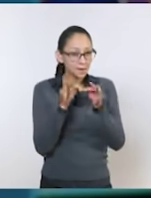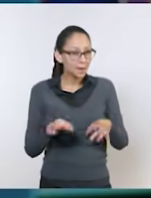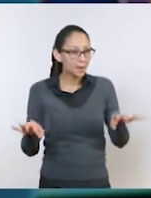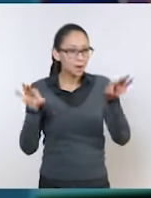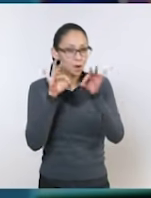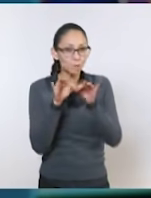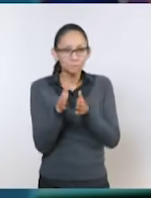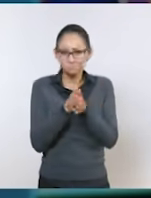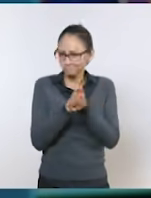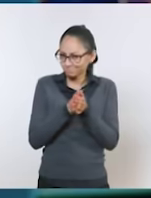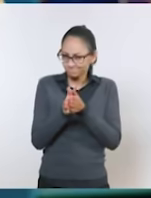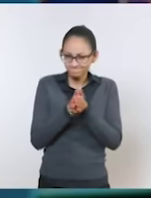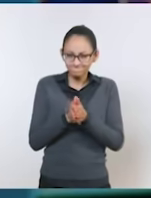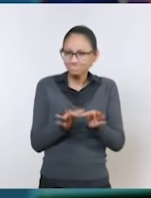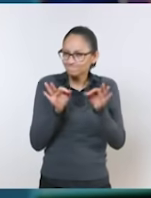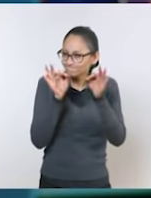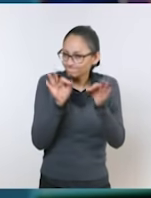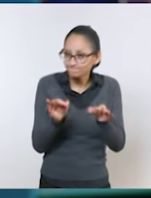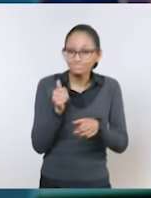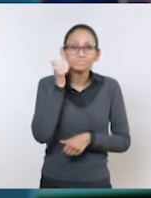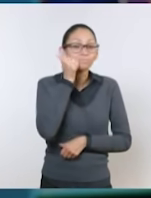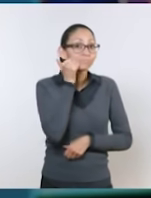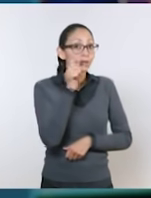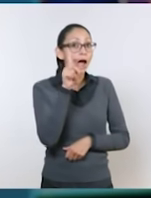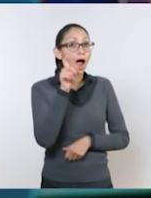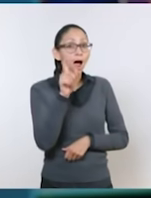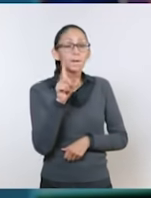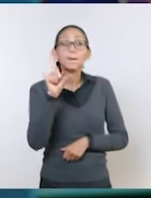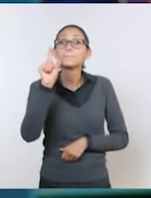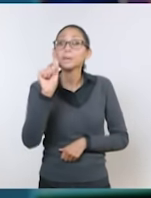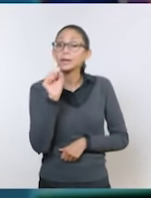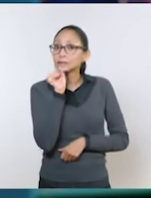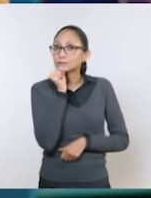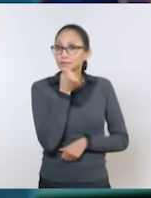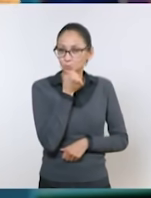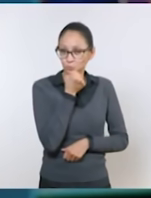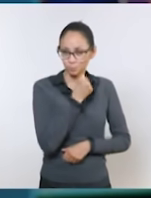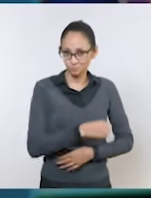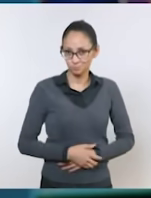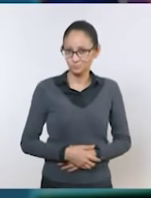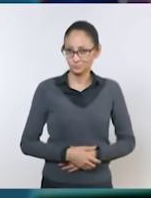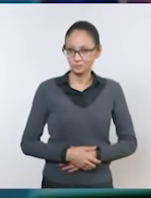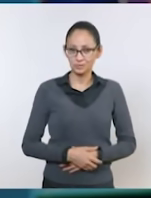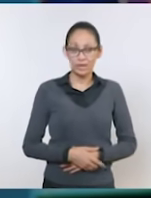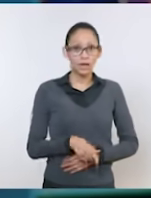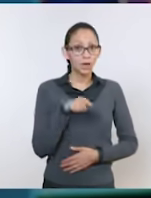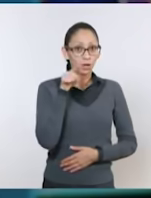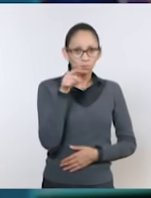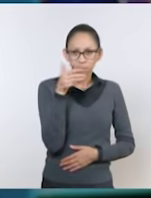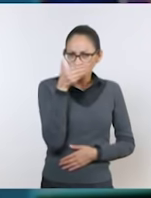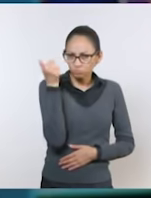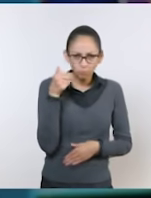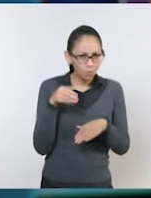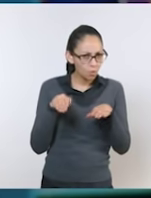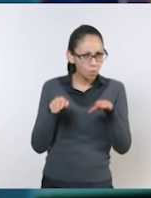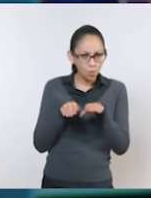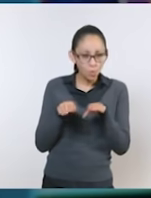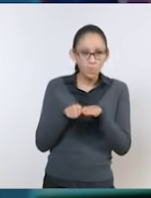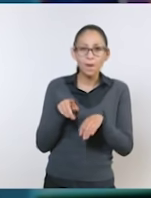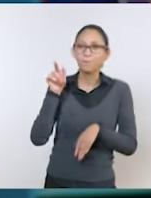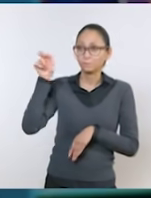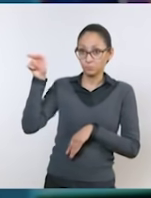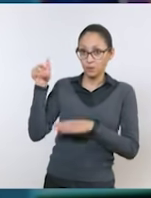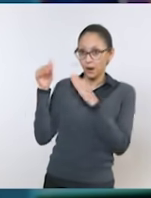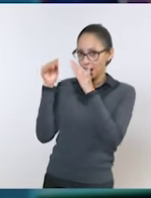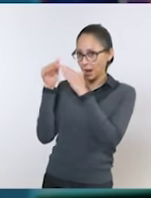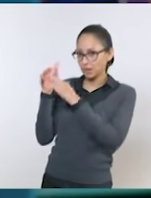Recuerda que es importante lavar muy bien tus manos con agua y con jabón durante 20 segundos. Si no